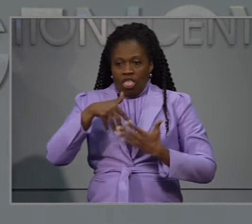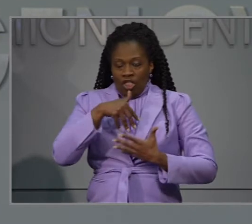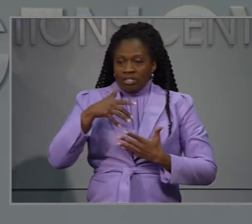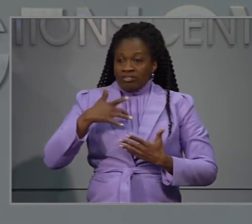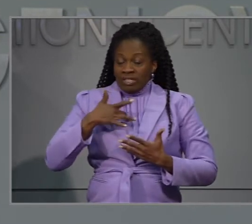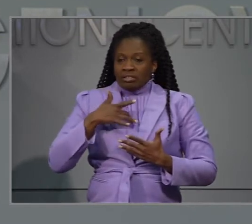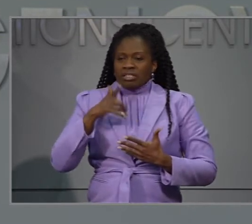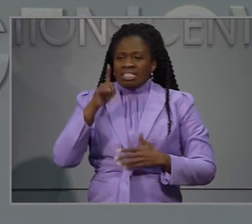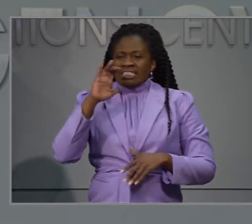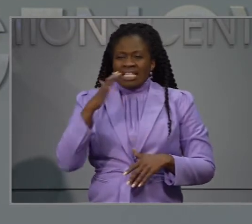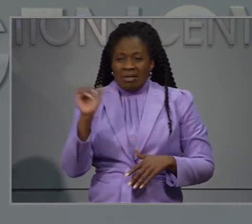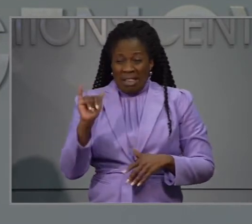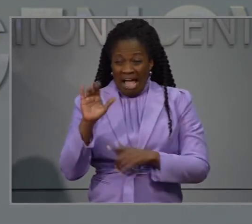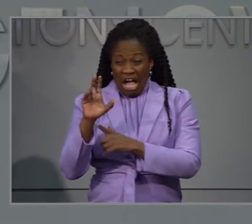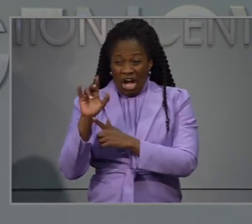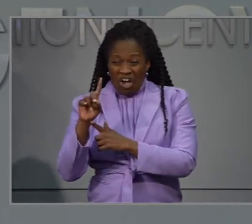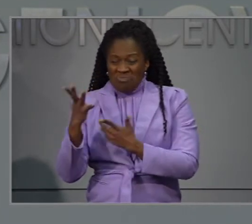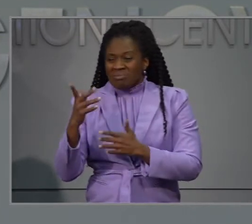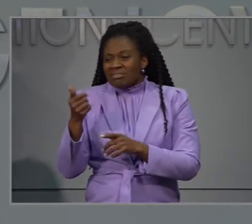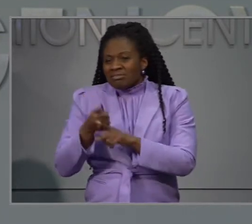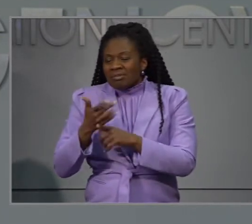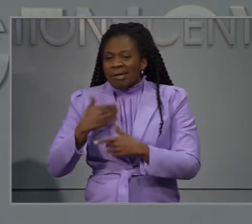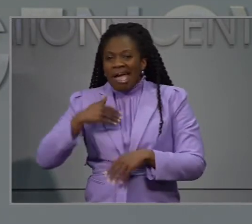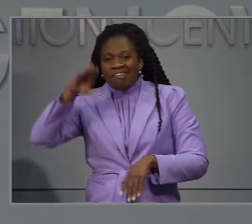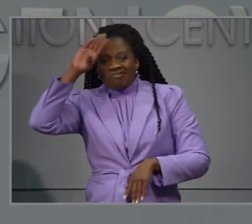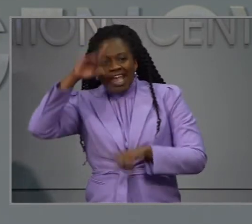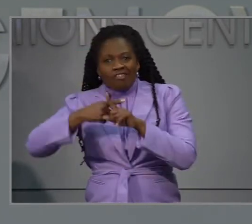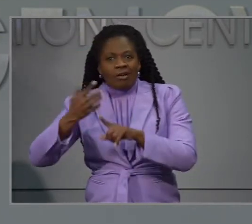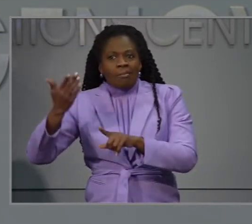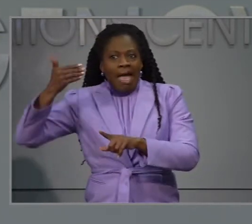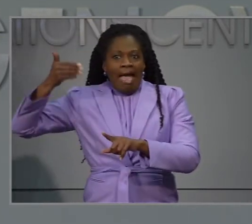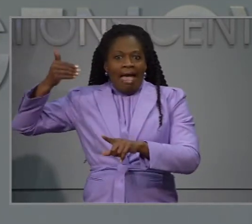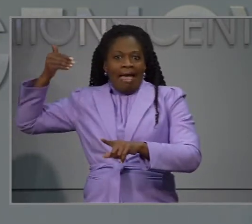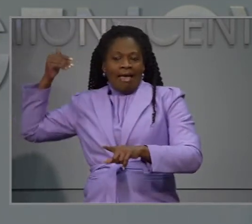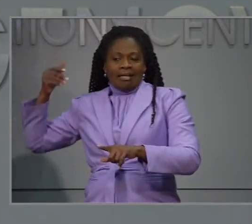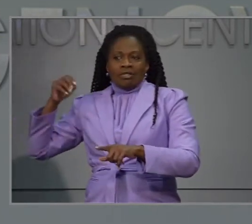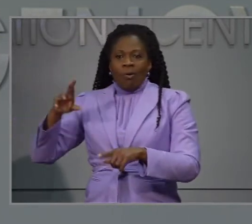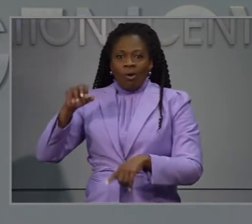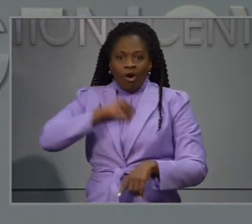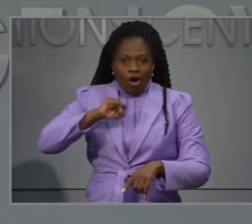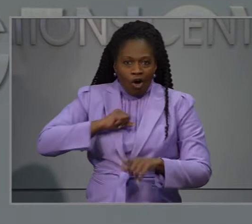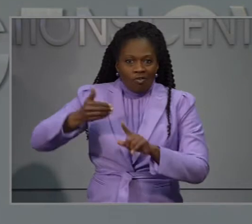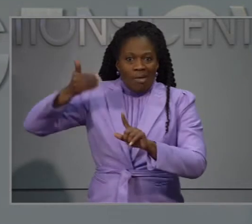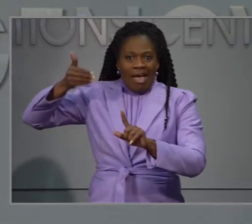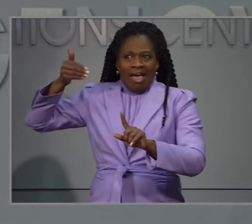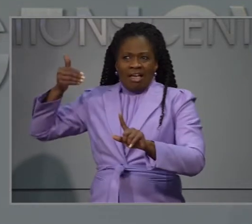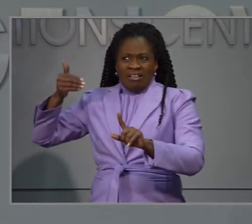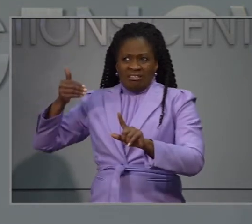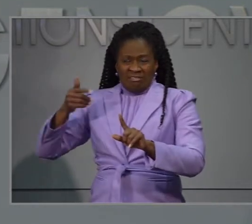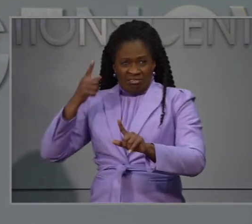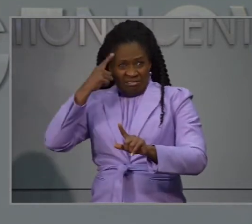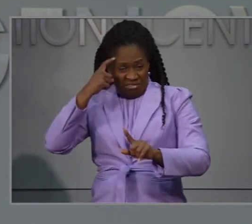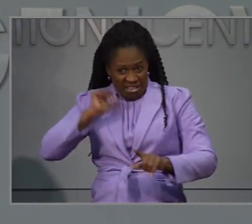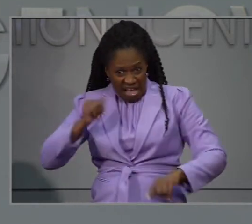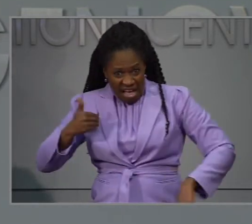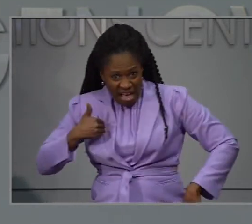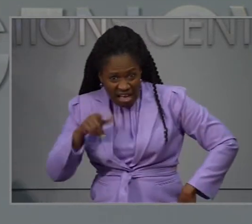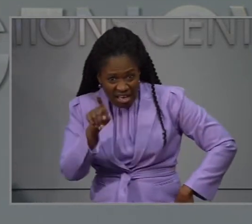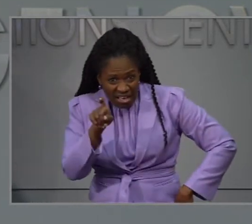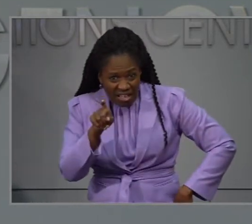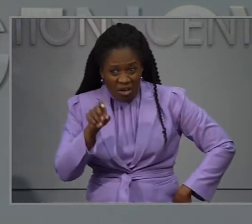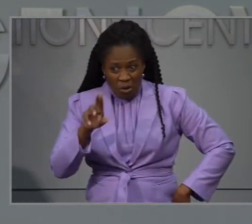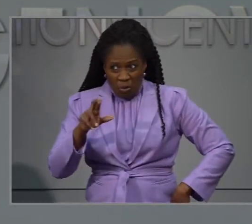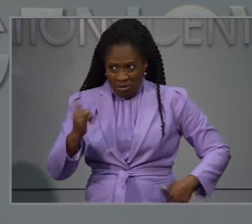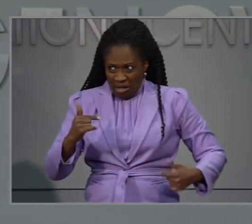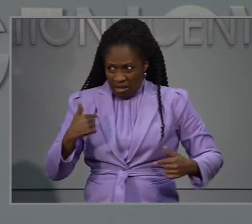si alguien tuvo una enfermedad que tal vez parecía como kobe fiebre todos anteriormente y quieren saber si ya tuvieron